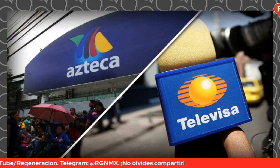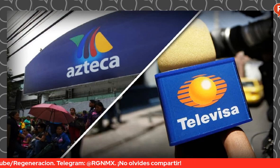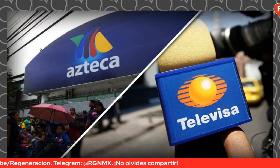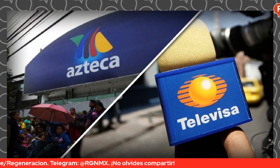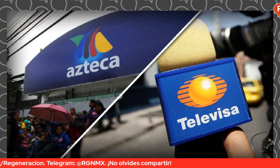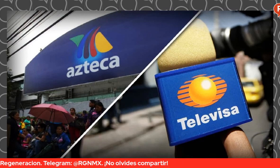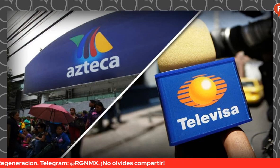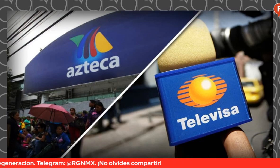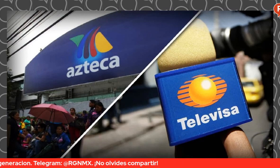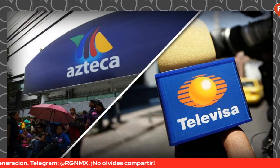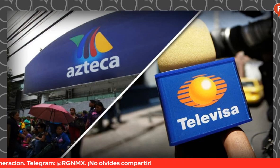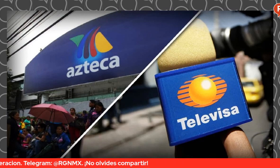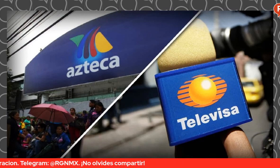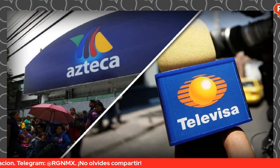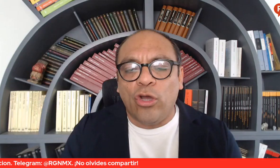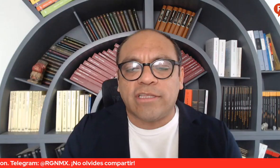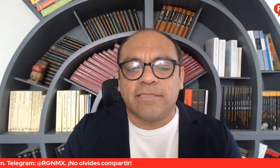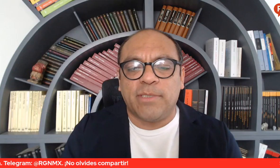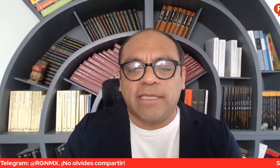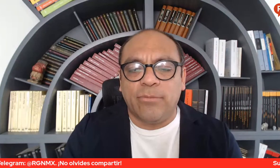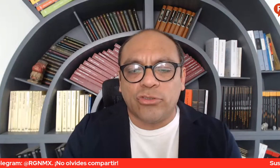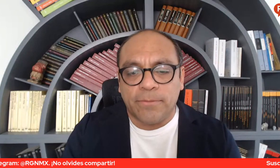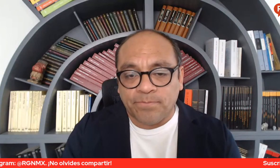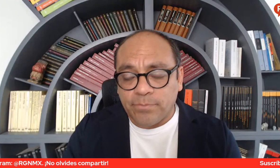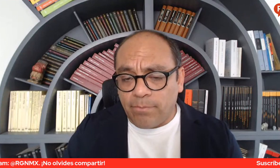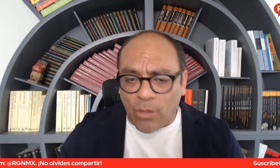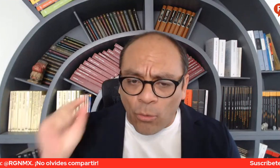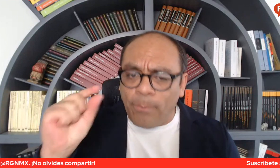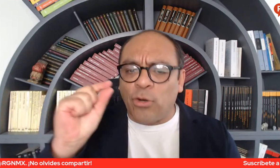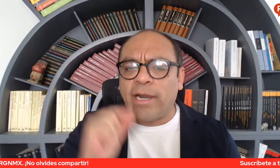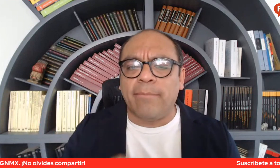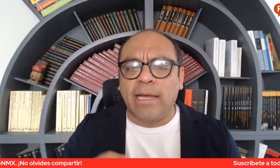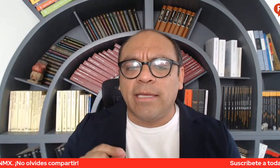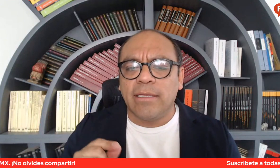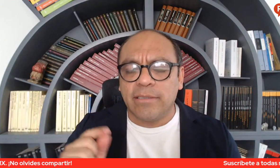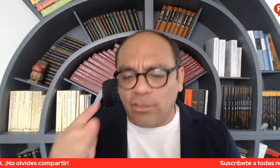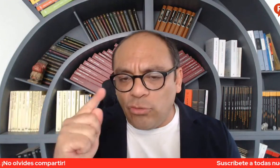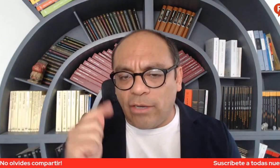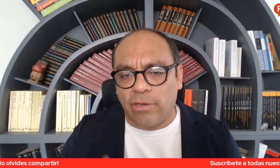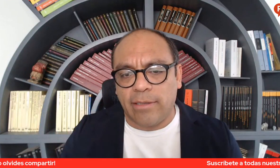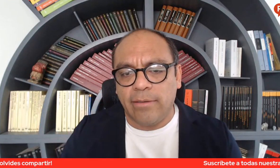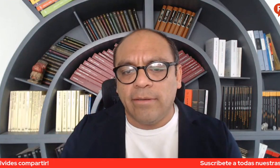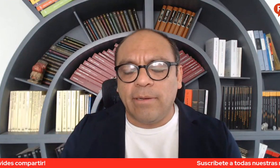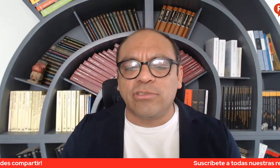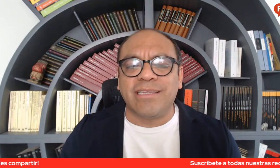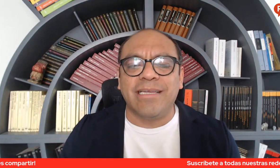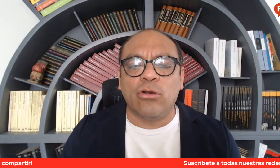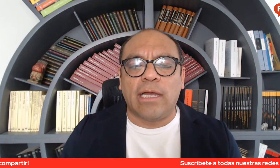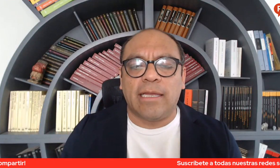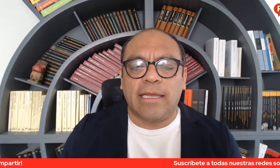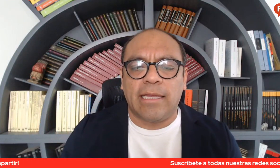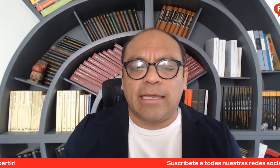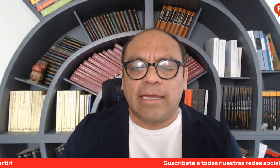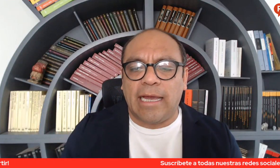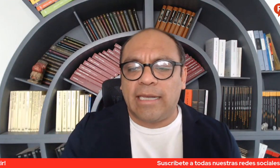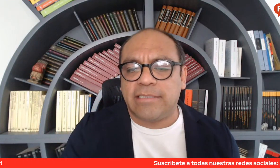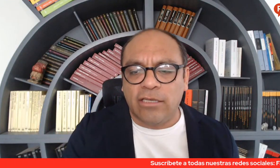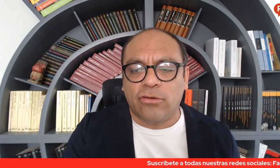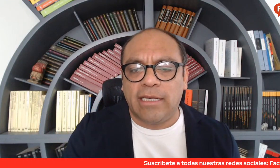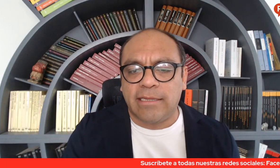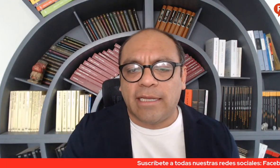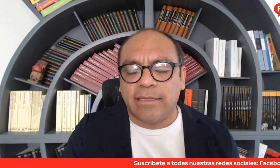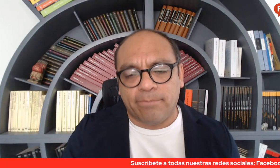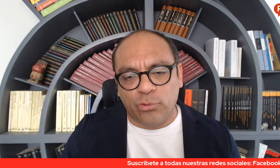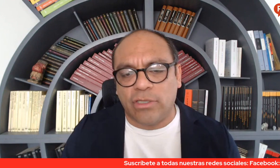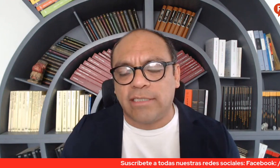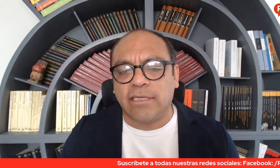vámonos rápidamente con los datos duros porque hoy transmitimos un programa de una hora. Vamos a tener a las